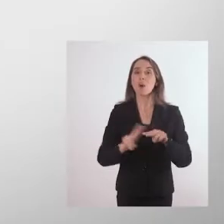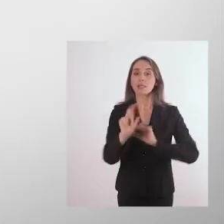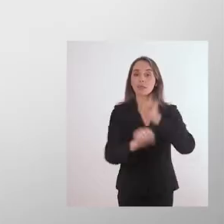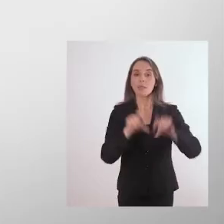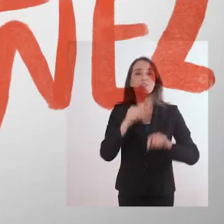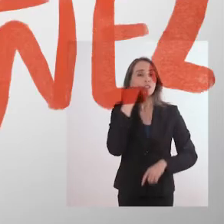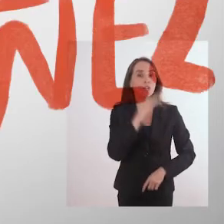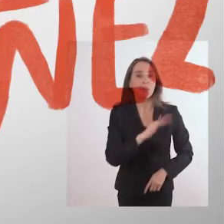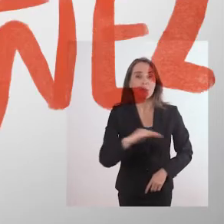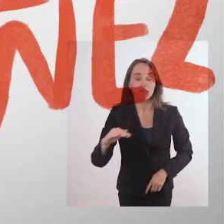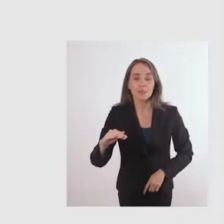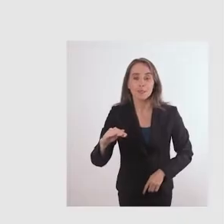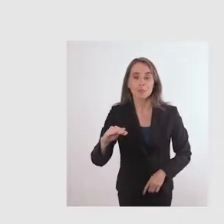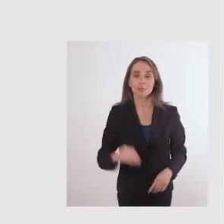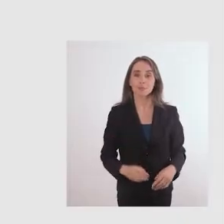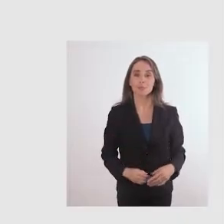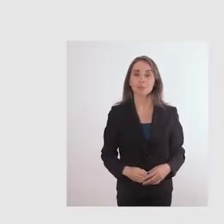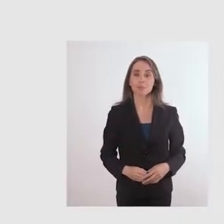Eso hace la Defensoría de la Niñez.